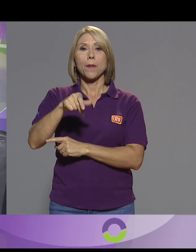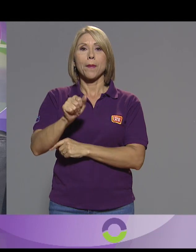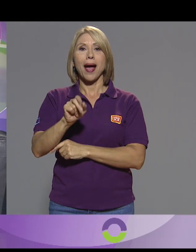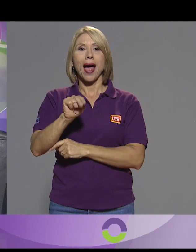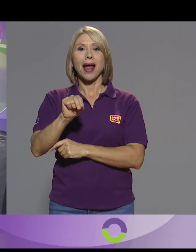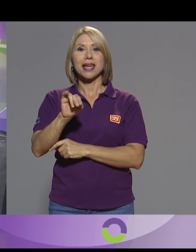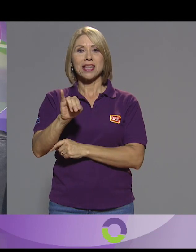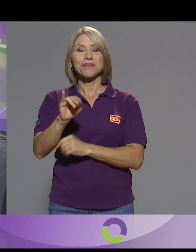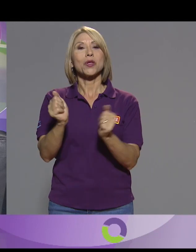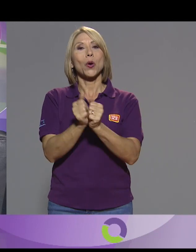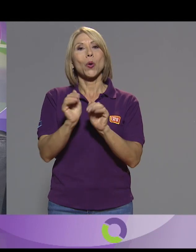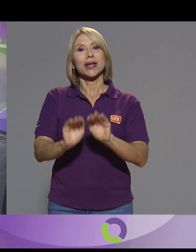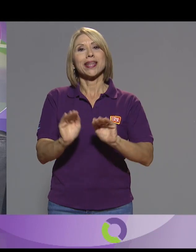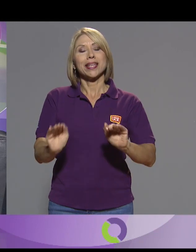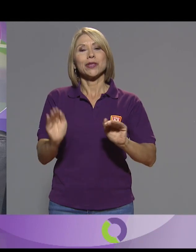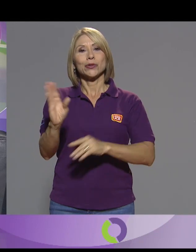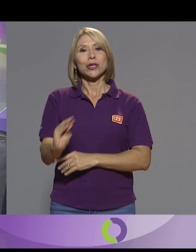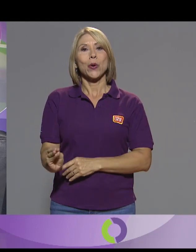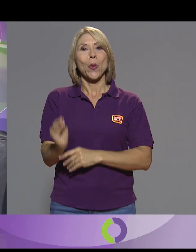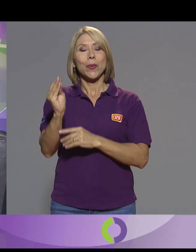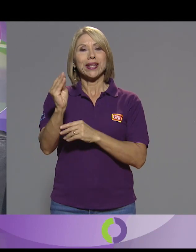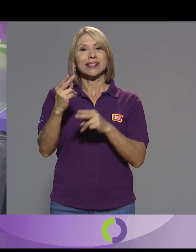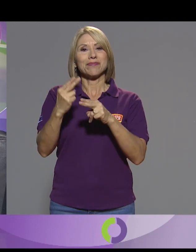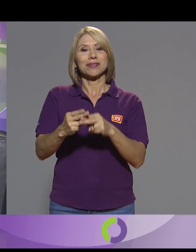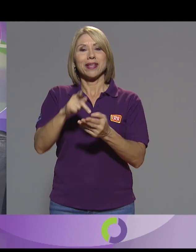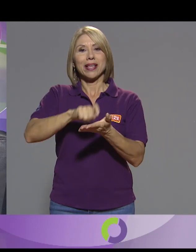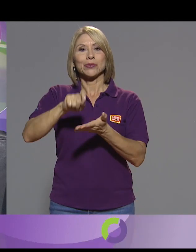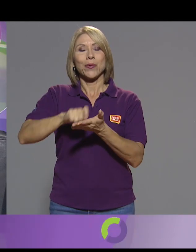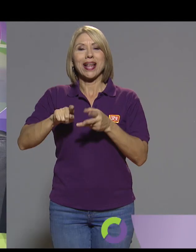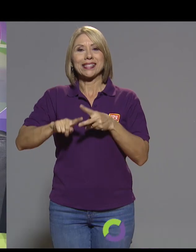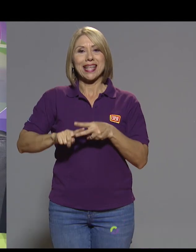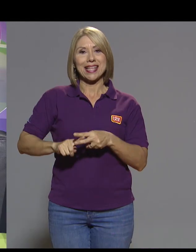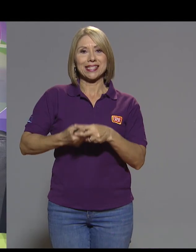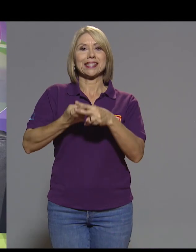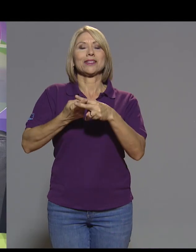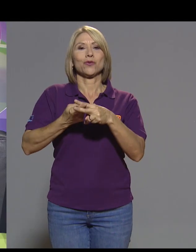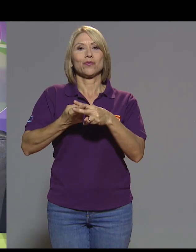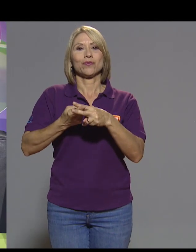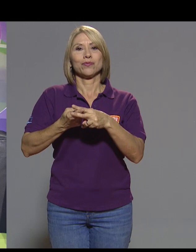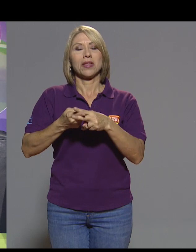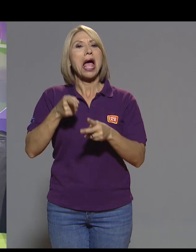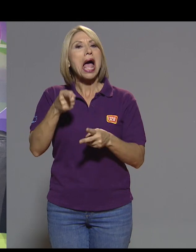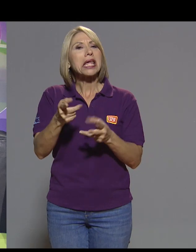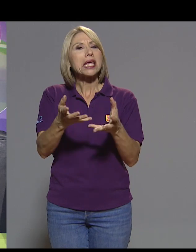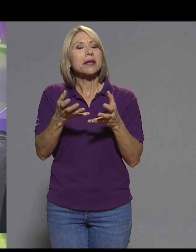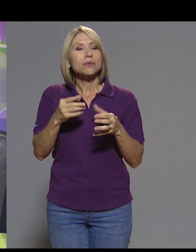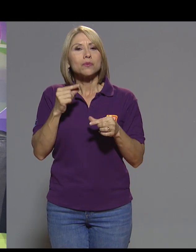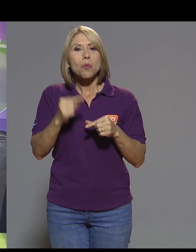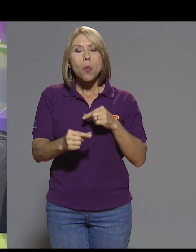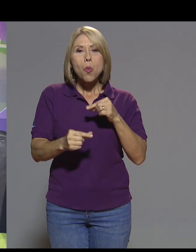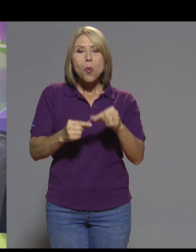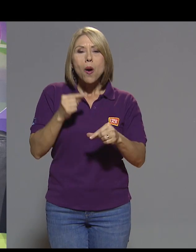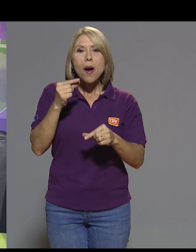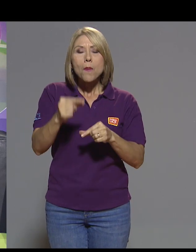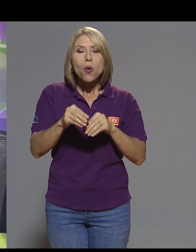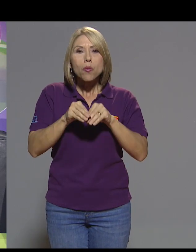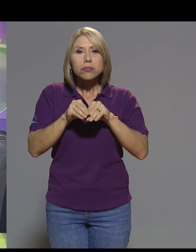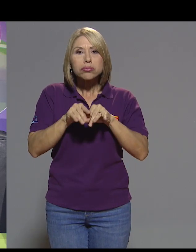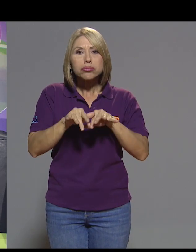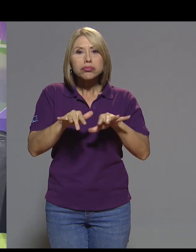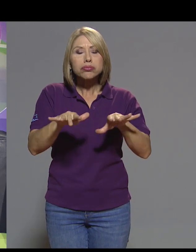es niños y jóvenes en escuelas de iniciación entonces la idea es también poco a poco cubrir